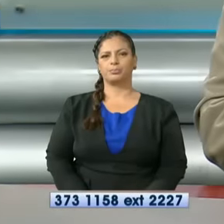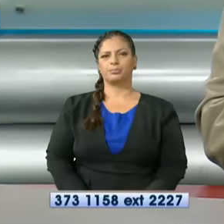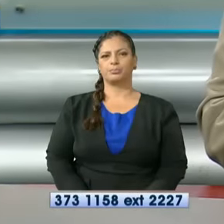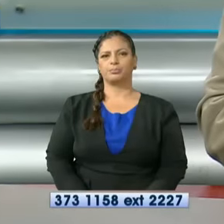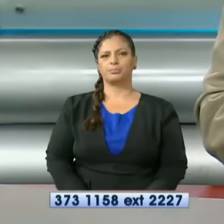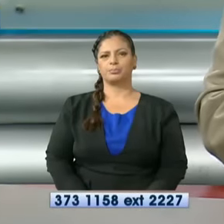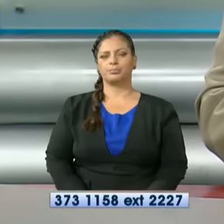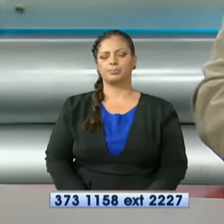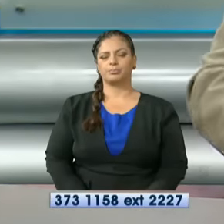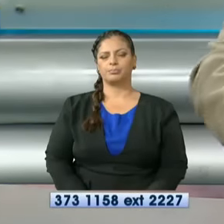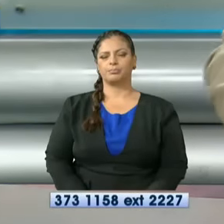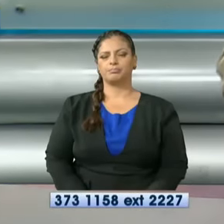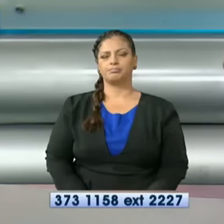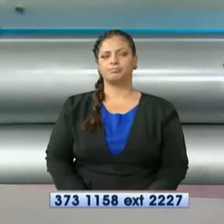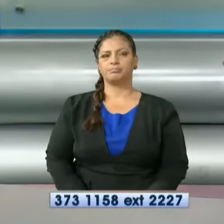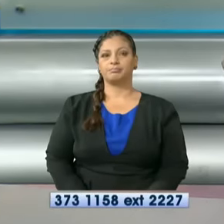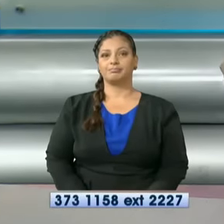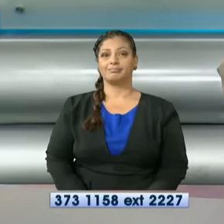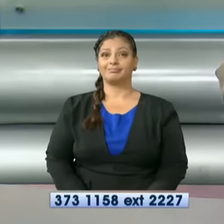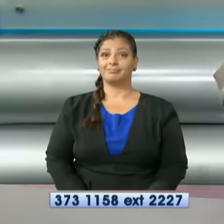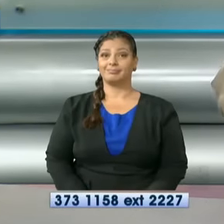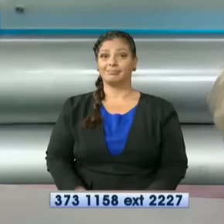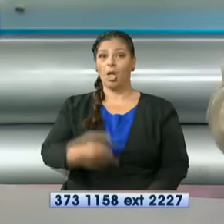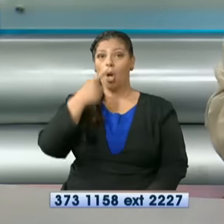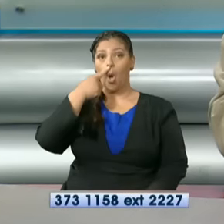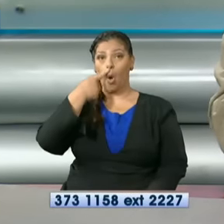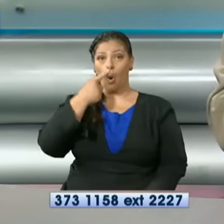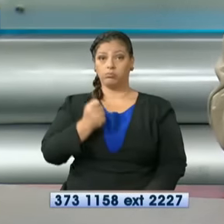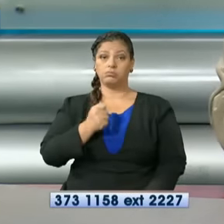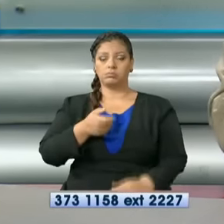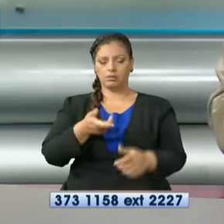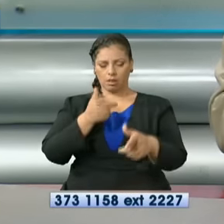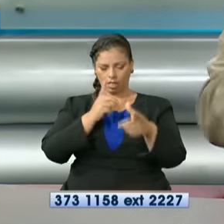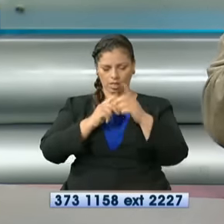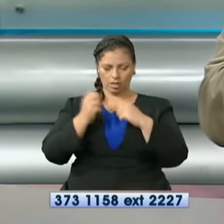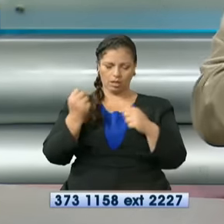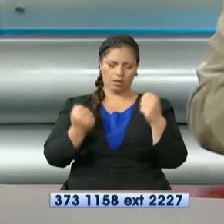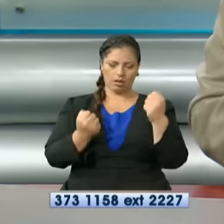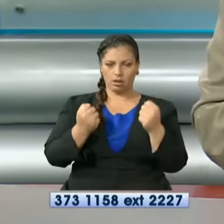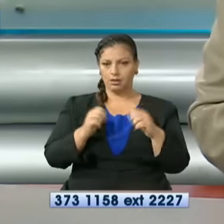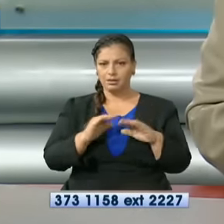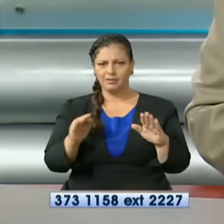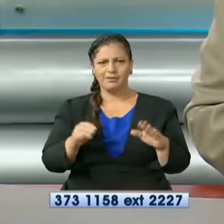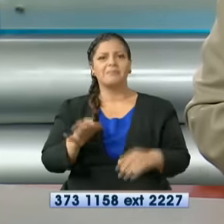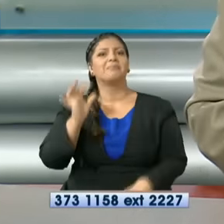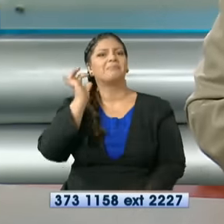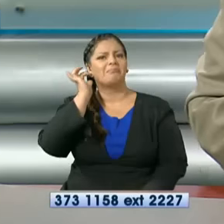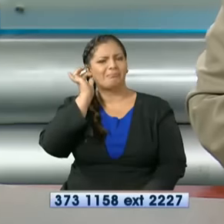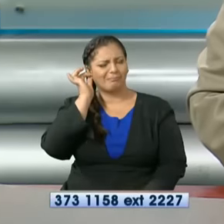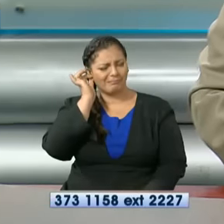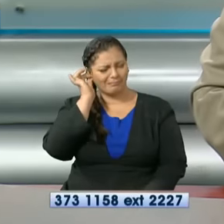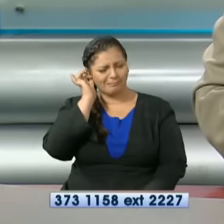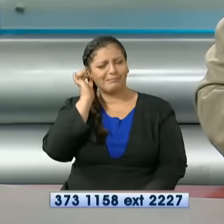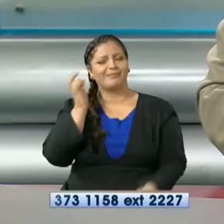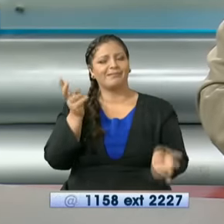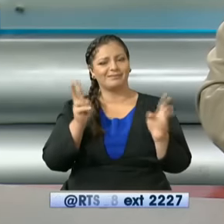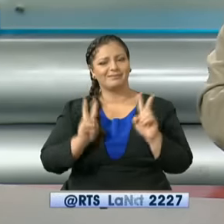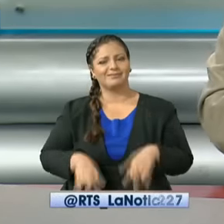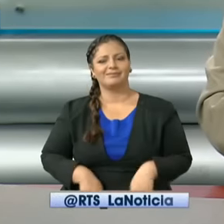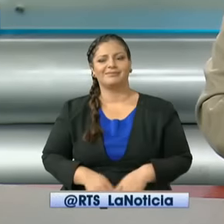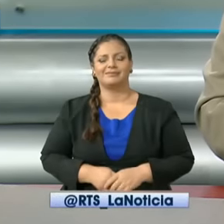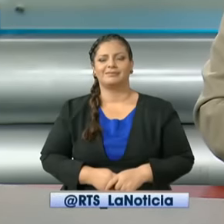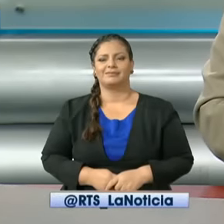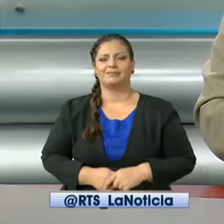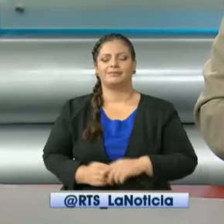Bueno, al parecer no solo son los hombres, ¿no? Al parecer habrá que investigar este tema. Y al noroeste